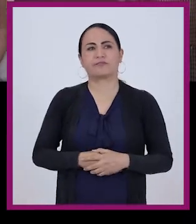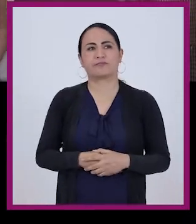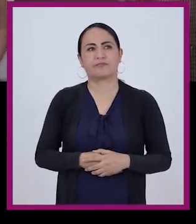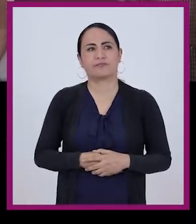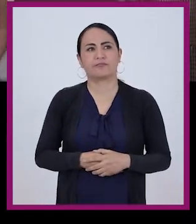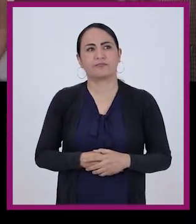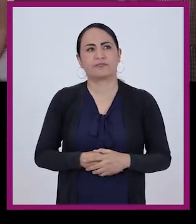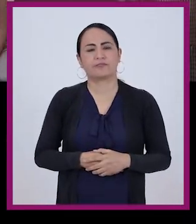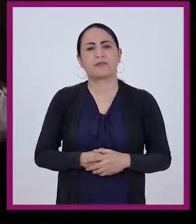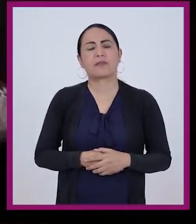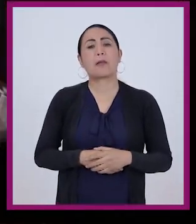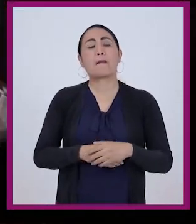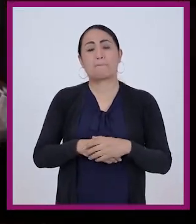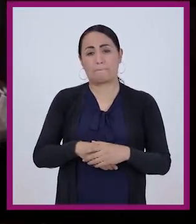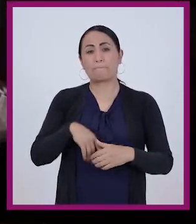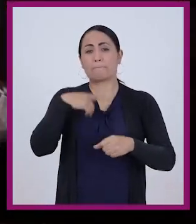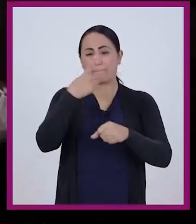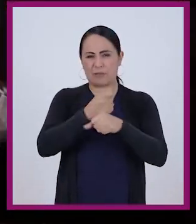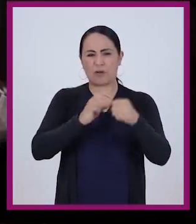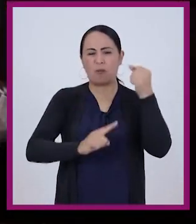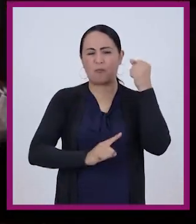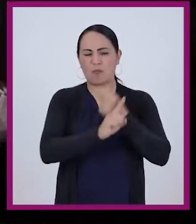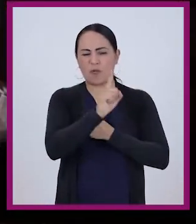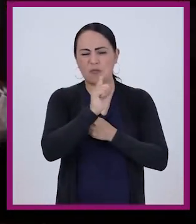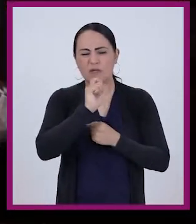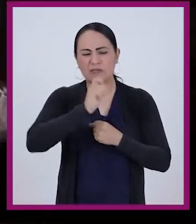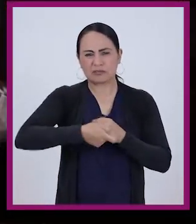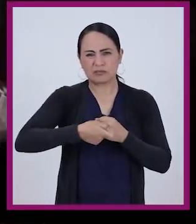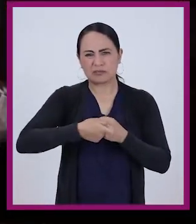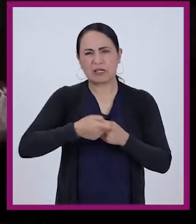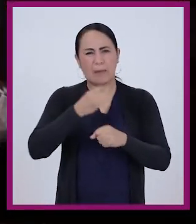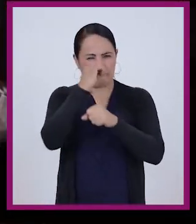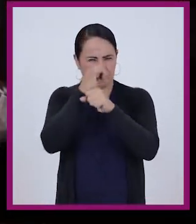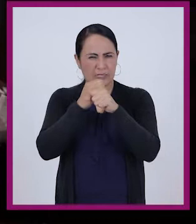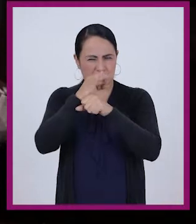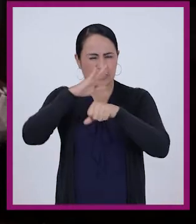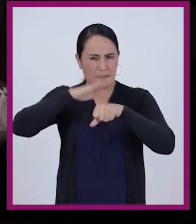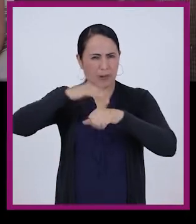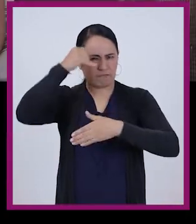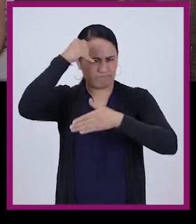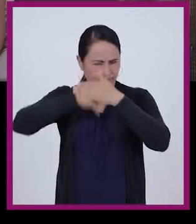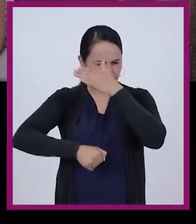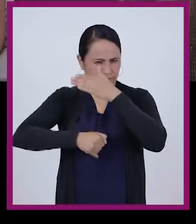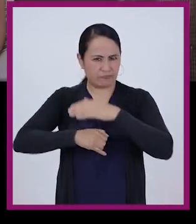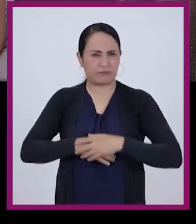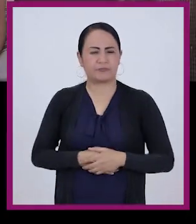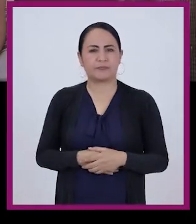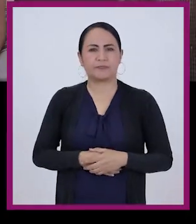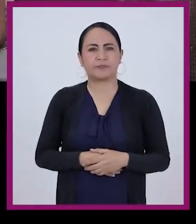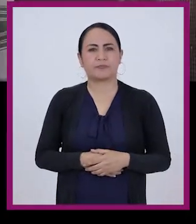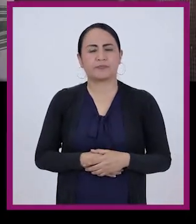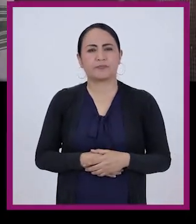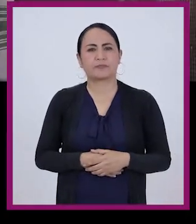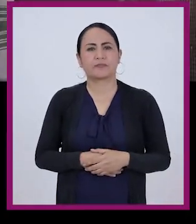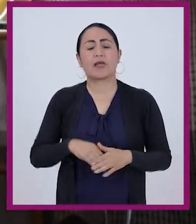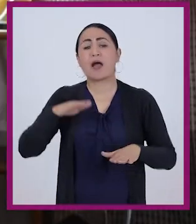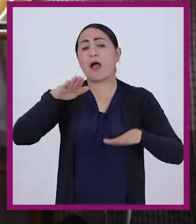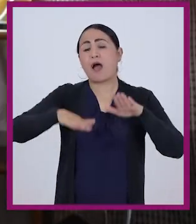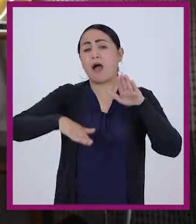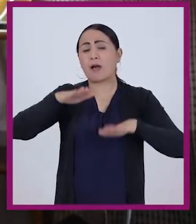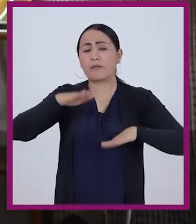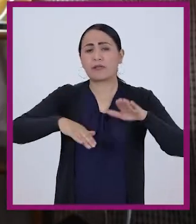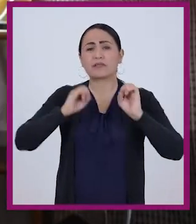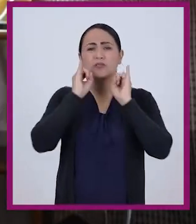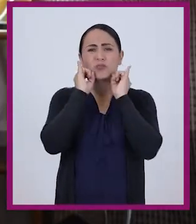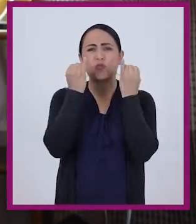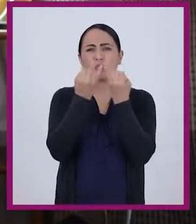Sí, primero desarmaremos el problema para saber dónde lo atacamos. Investiguemos más.